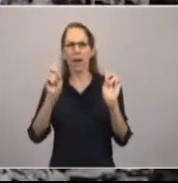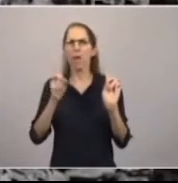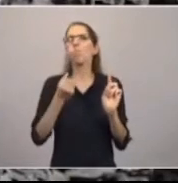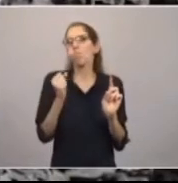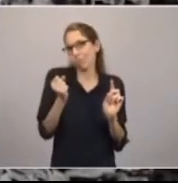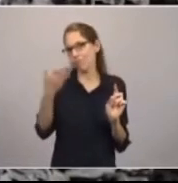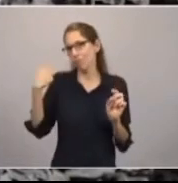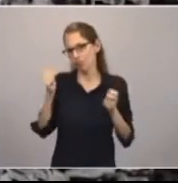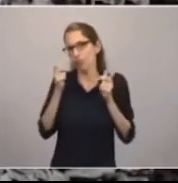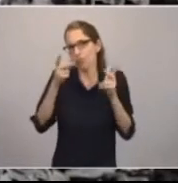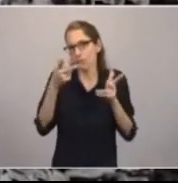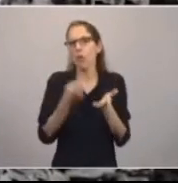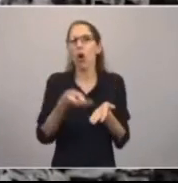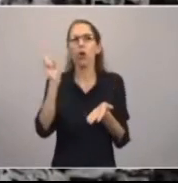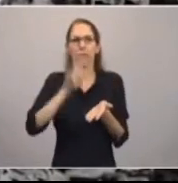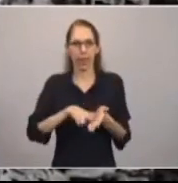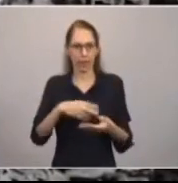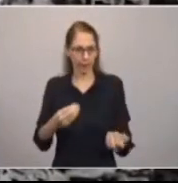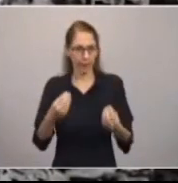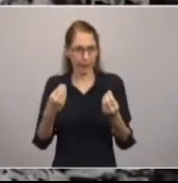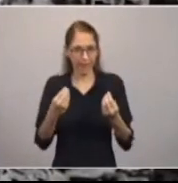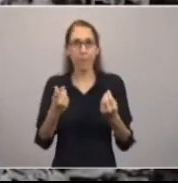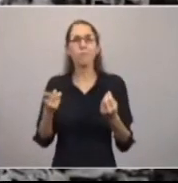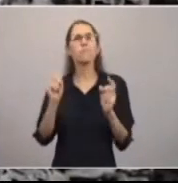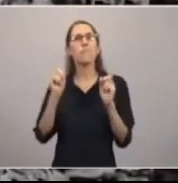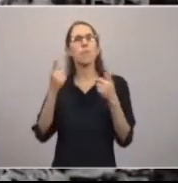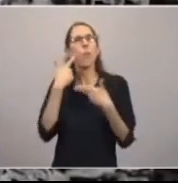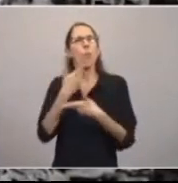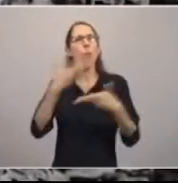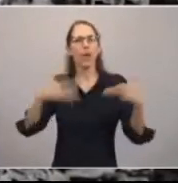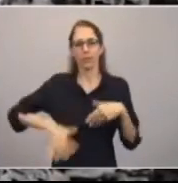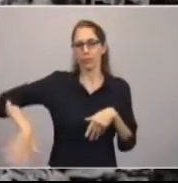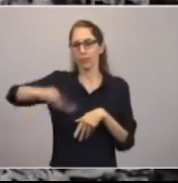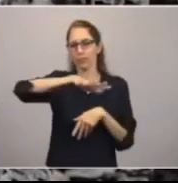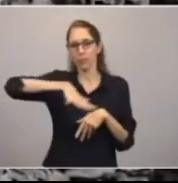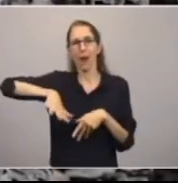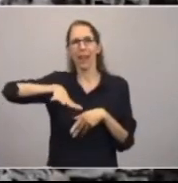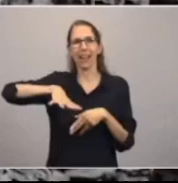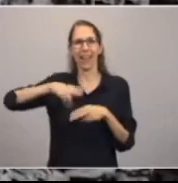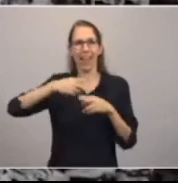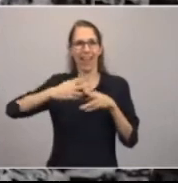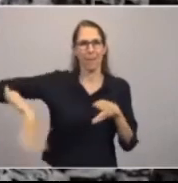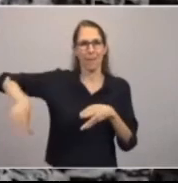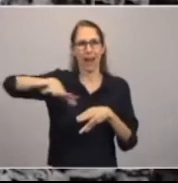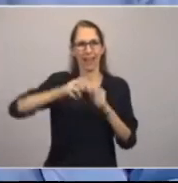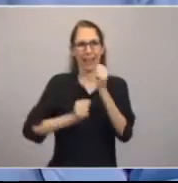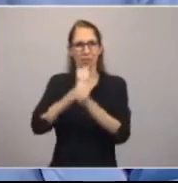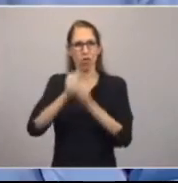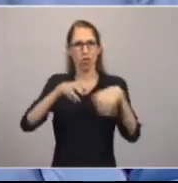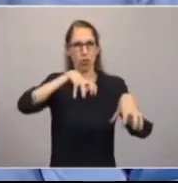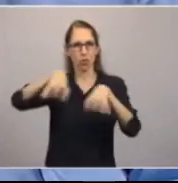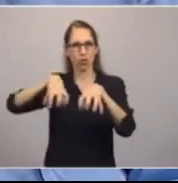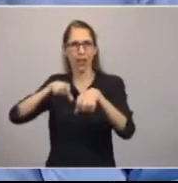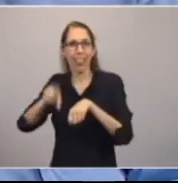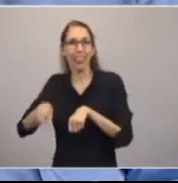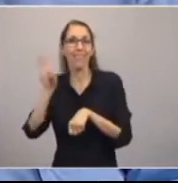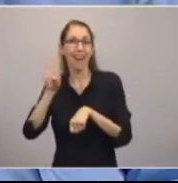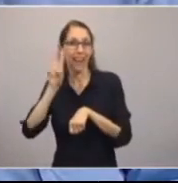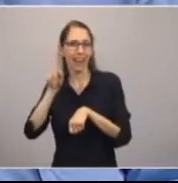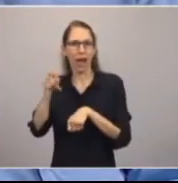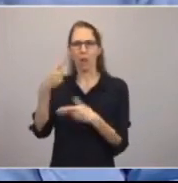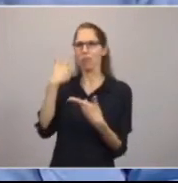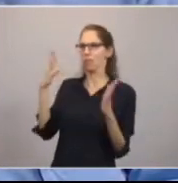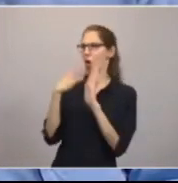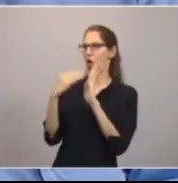parque industrial de Florencio Varela. Lo voy a decir porque son esos ejemplos que sirven para mostrar, a veces